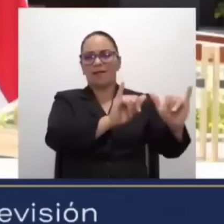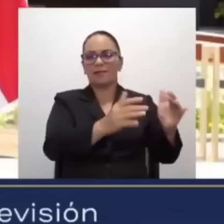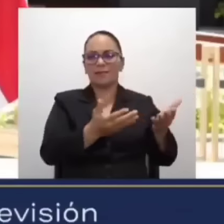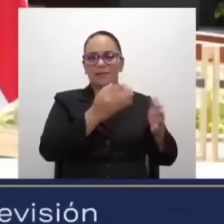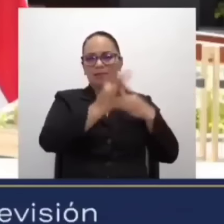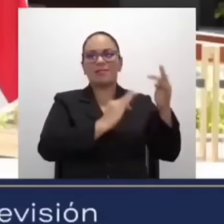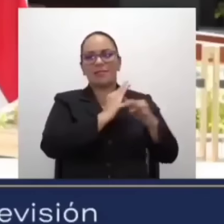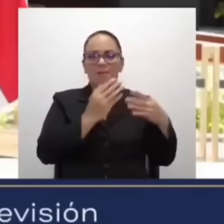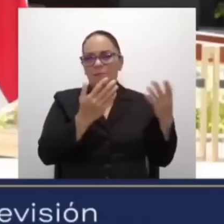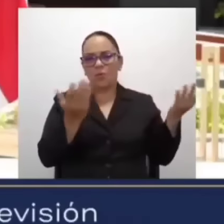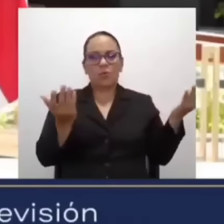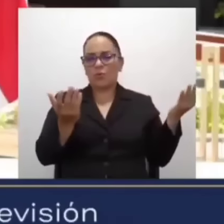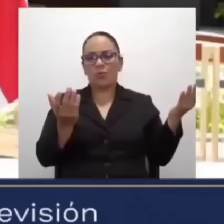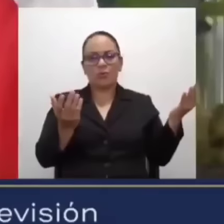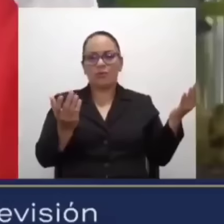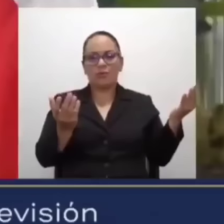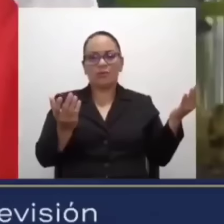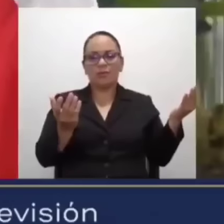que aparezcan un día.